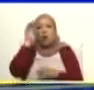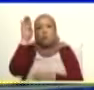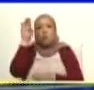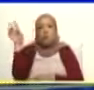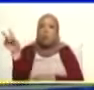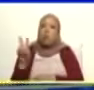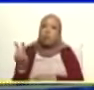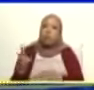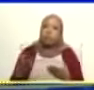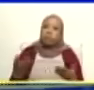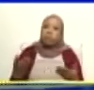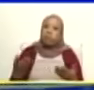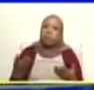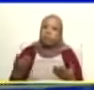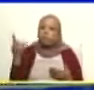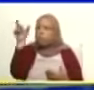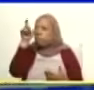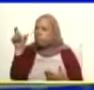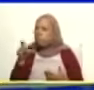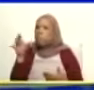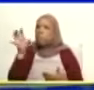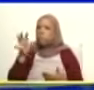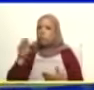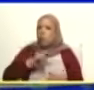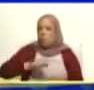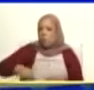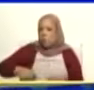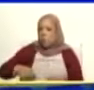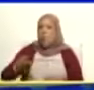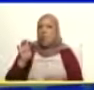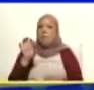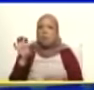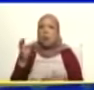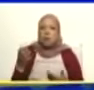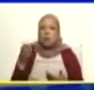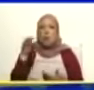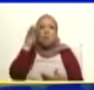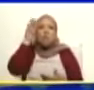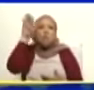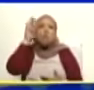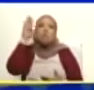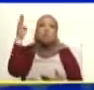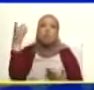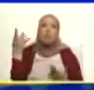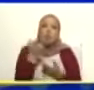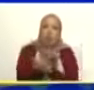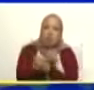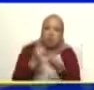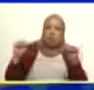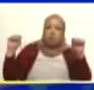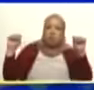Esequiba, el destino de nuestra patria. El destino de nuestra soberanía.